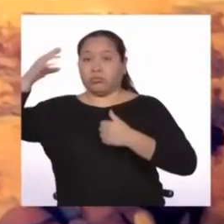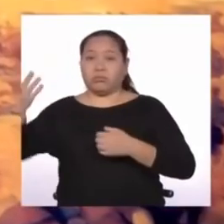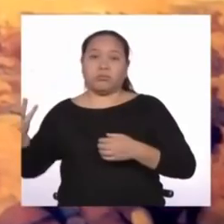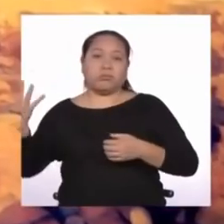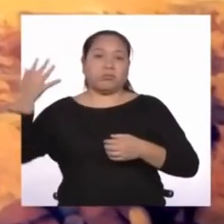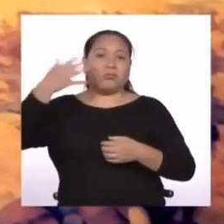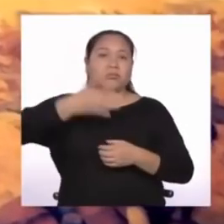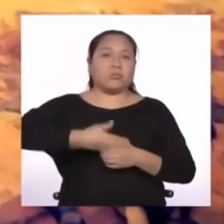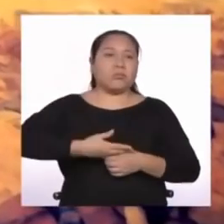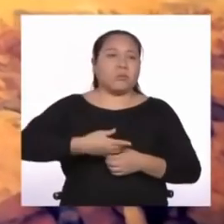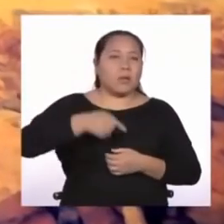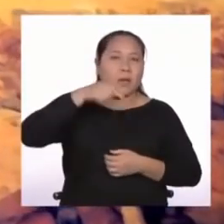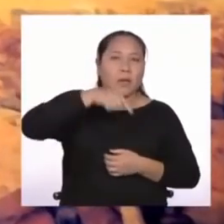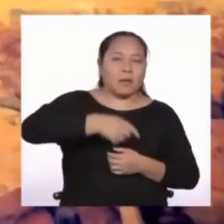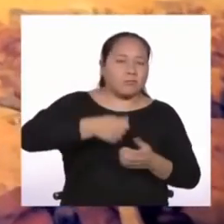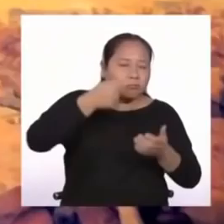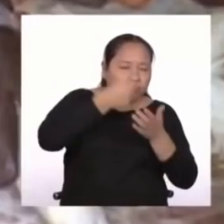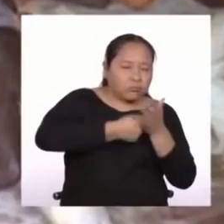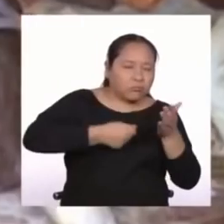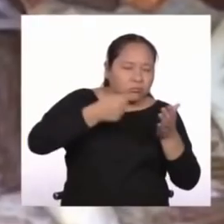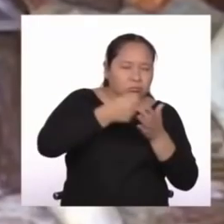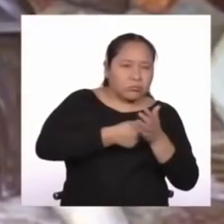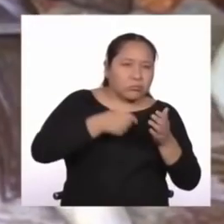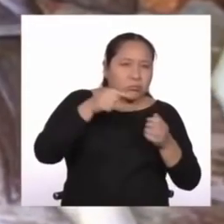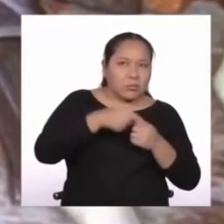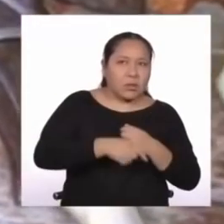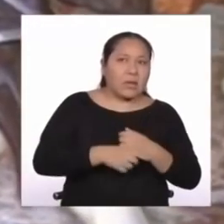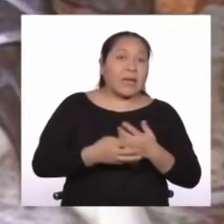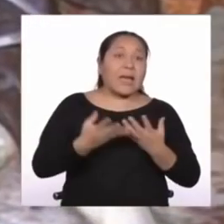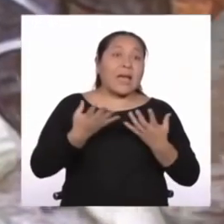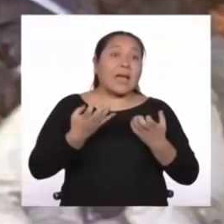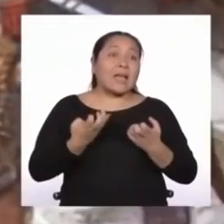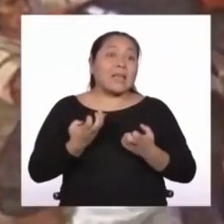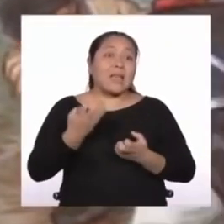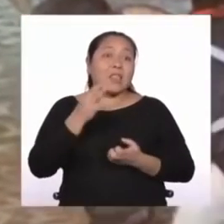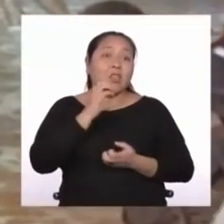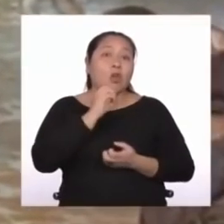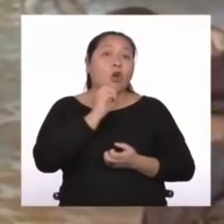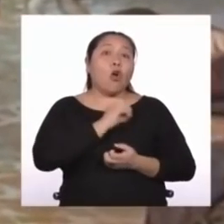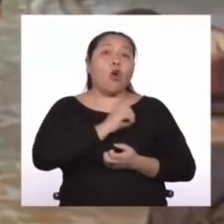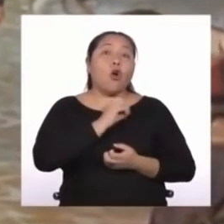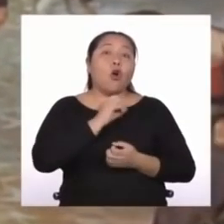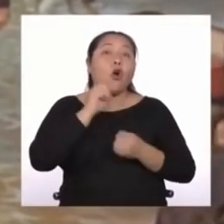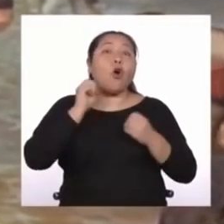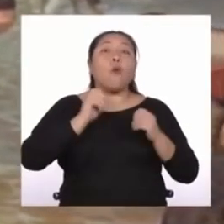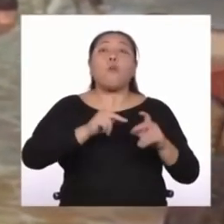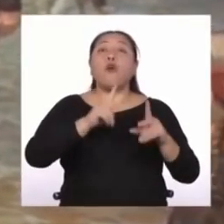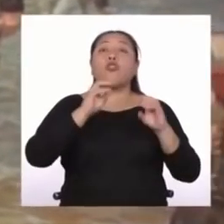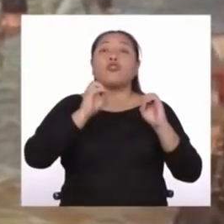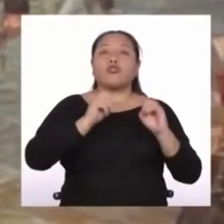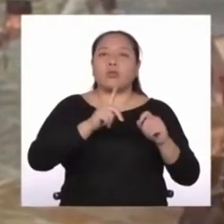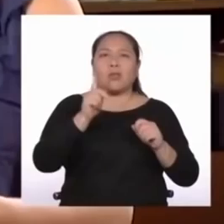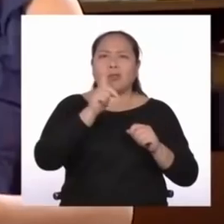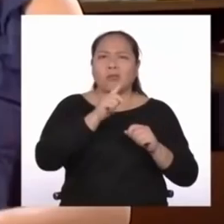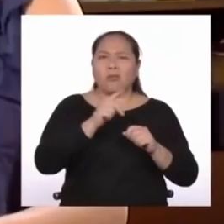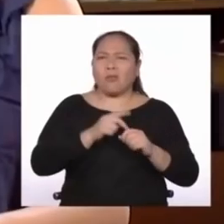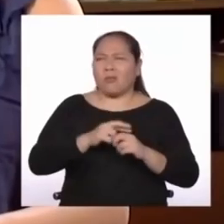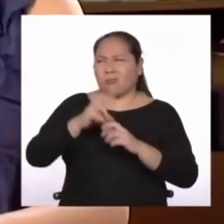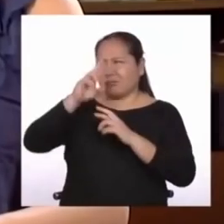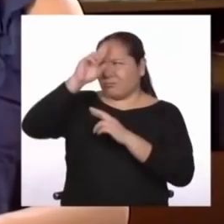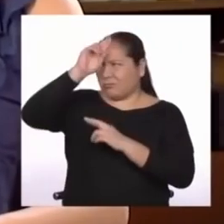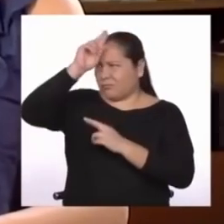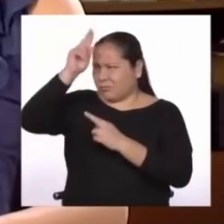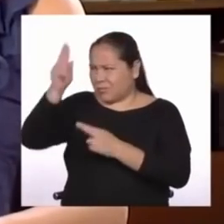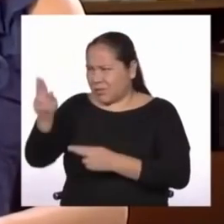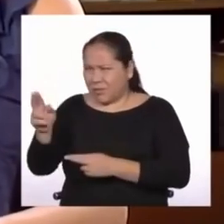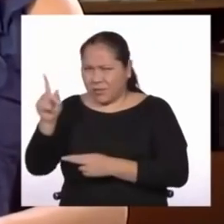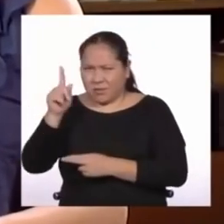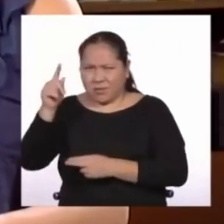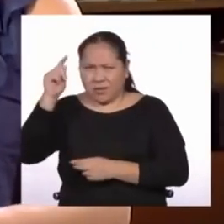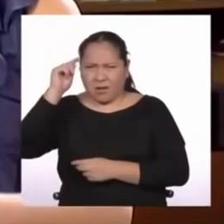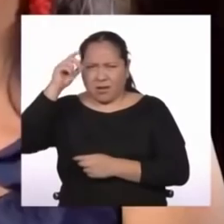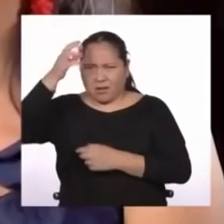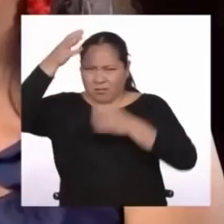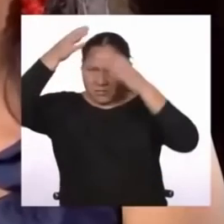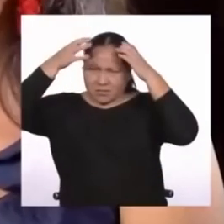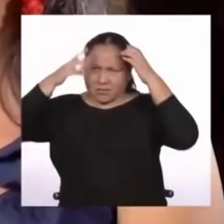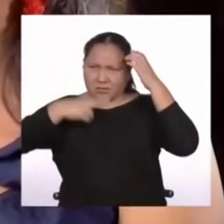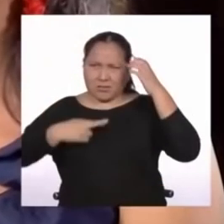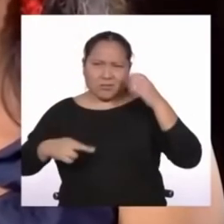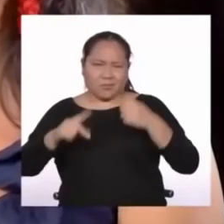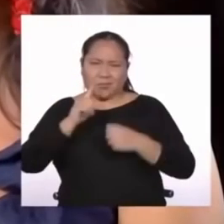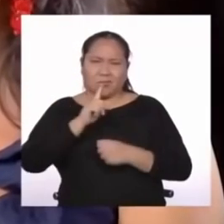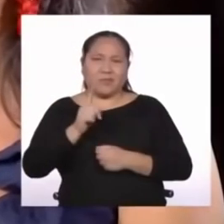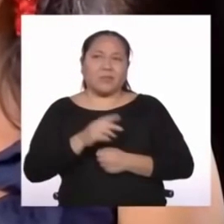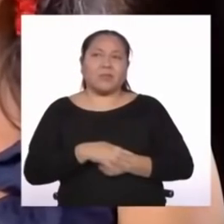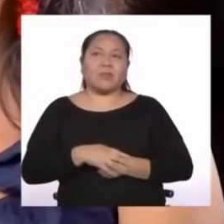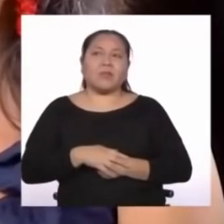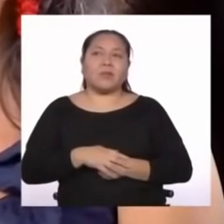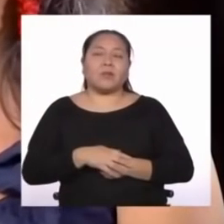en busca de oportunidades y no en nombre de la corona. Al final de las guerras napoleónicas, cuando han habido